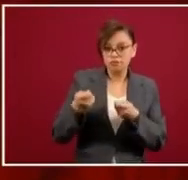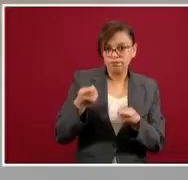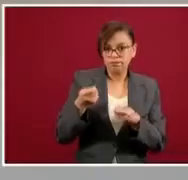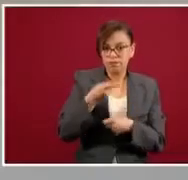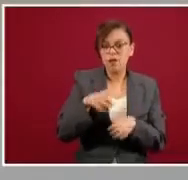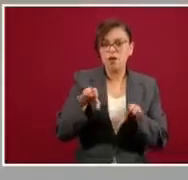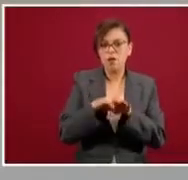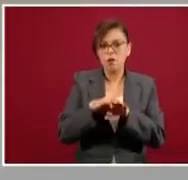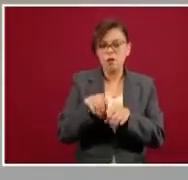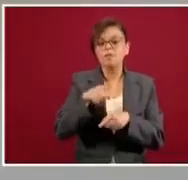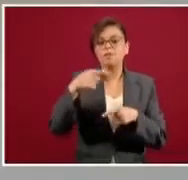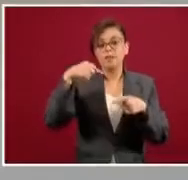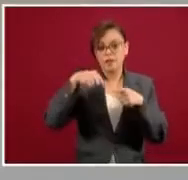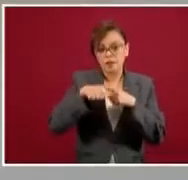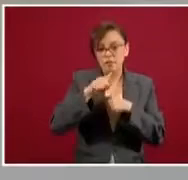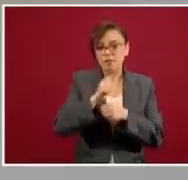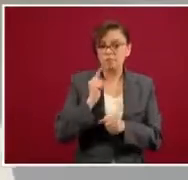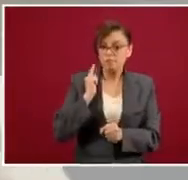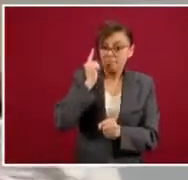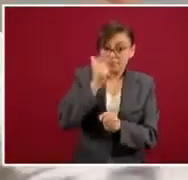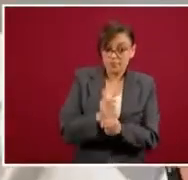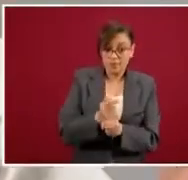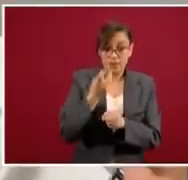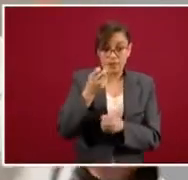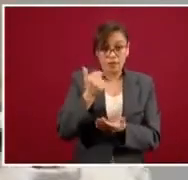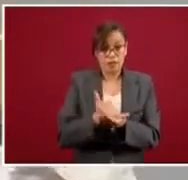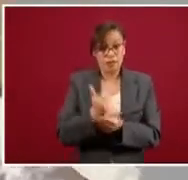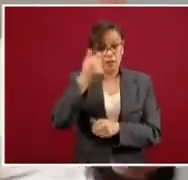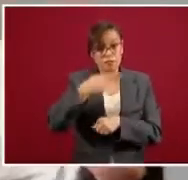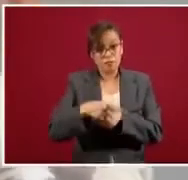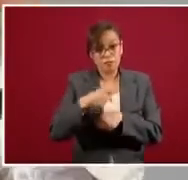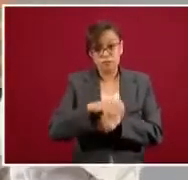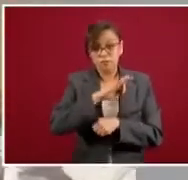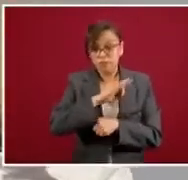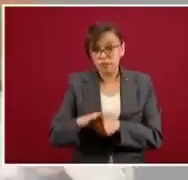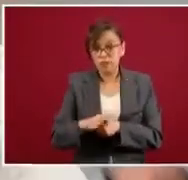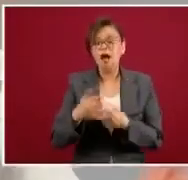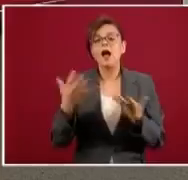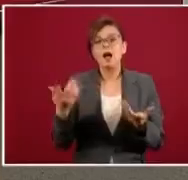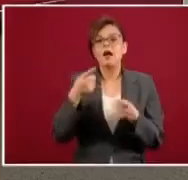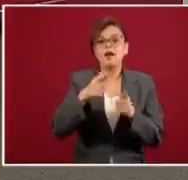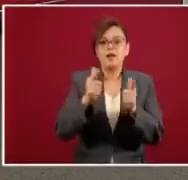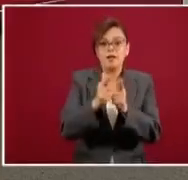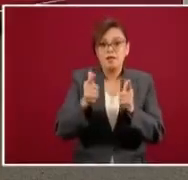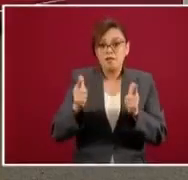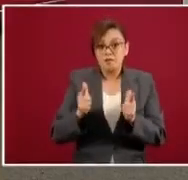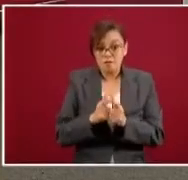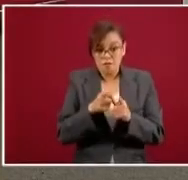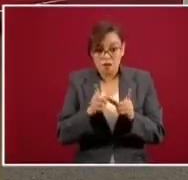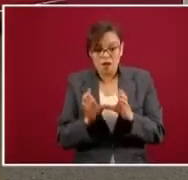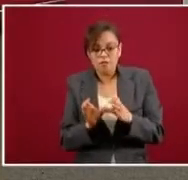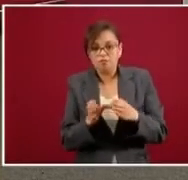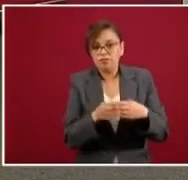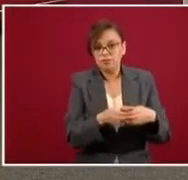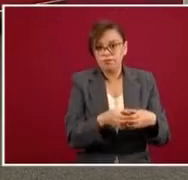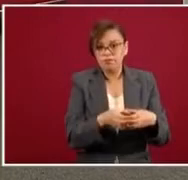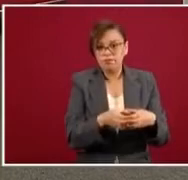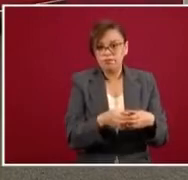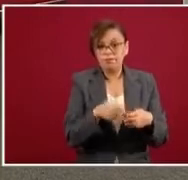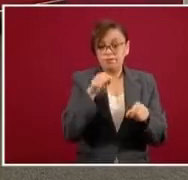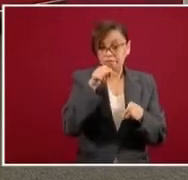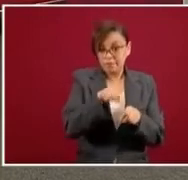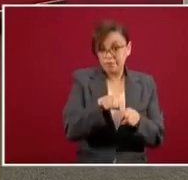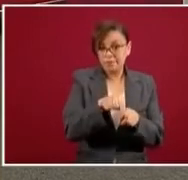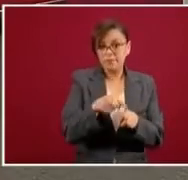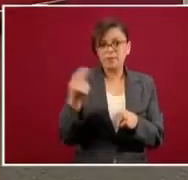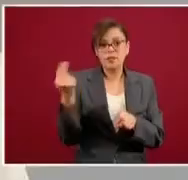identificar esos factores de riesgo. Quien está en el grupo de alta probabilidad de complicarse tiene que